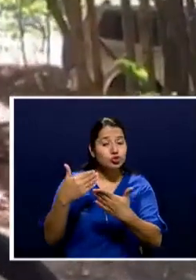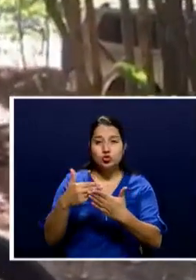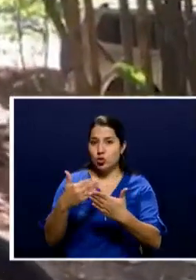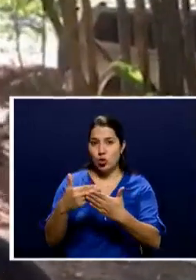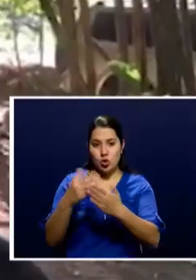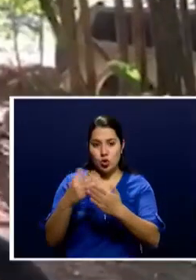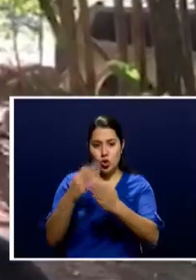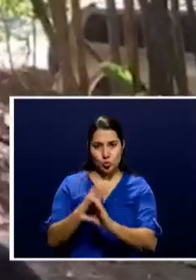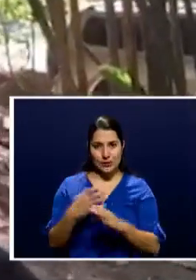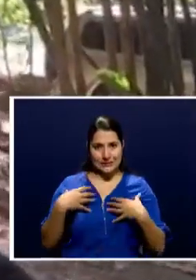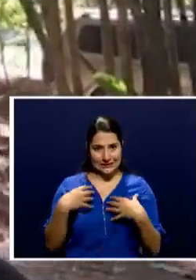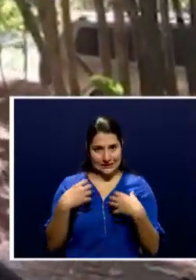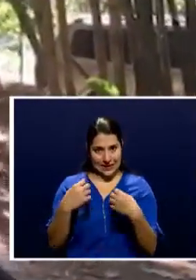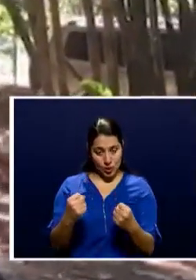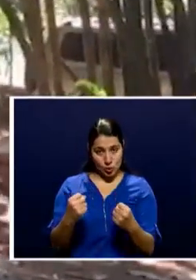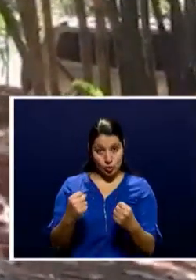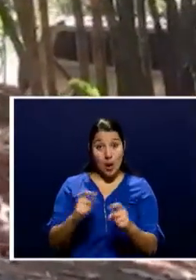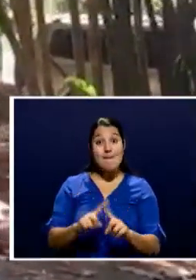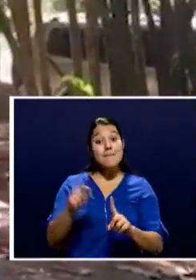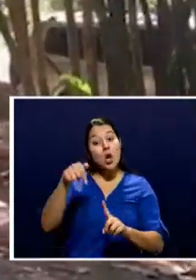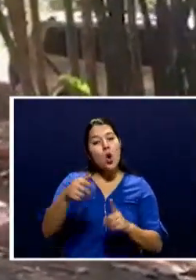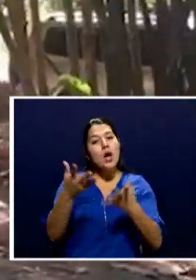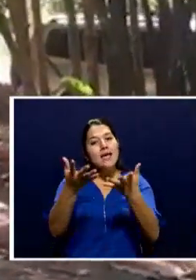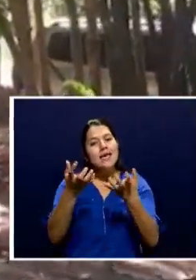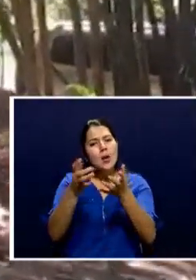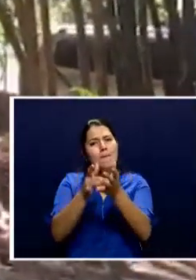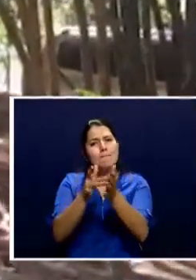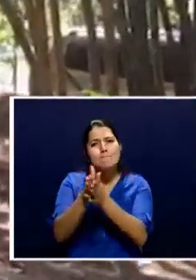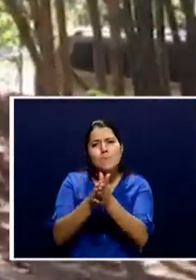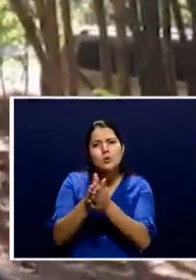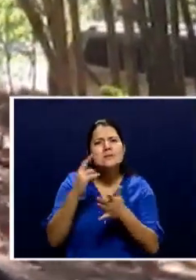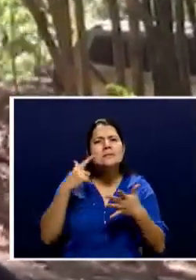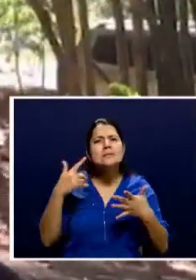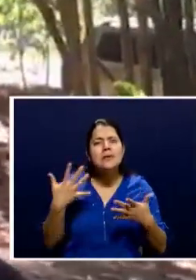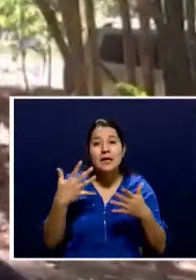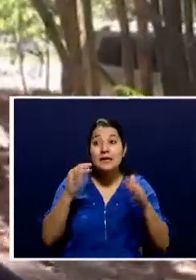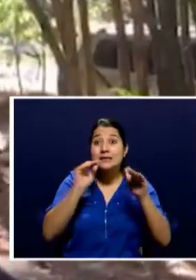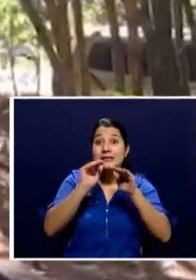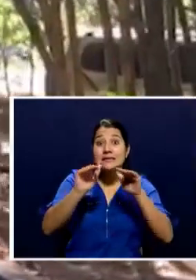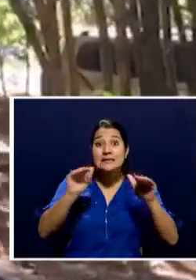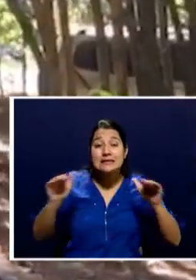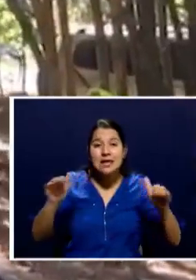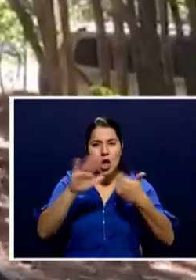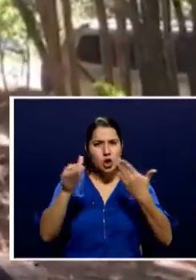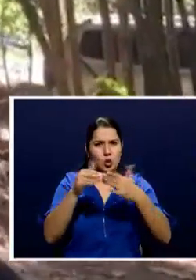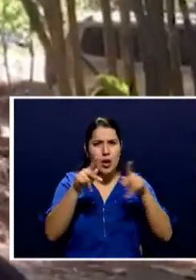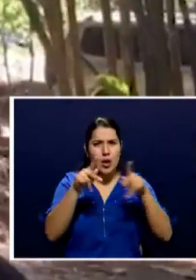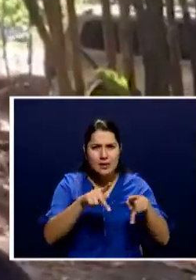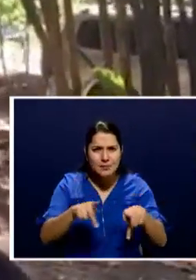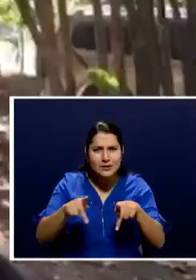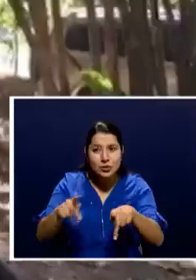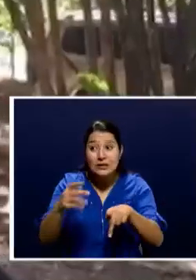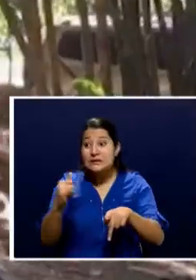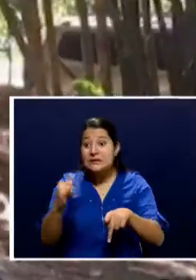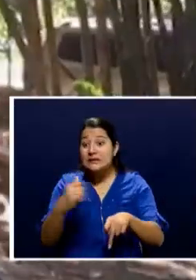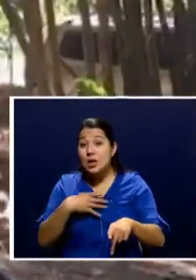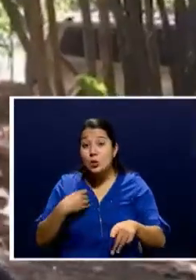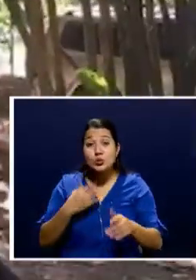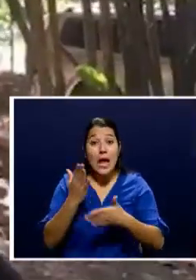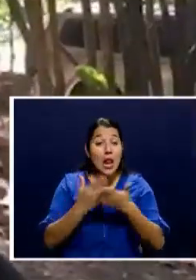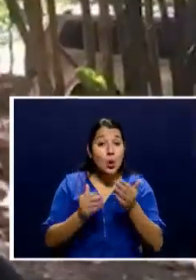de salud, pero hoy quiero aprovechar para hacer un llamado a todas las personas que practican alguna actividad